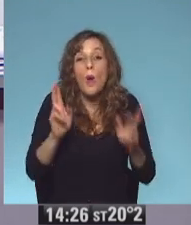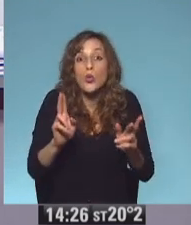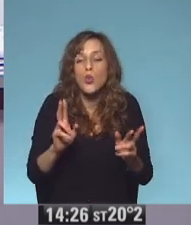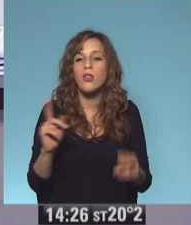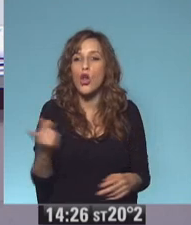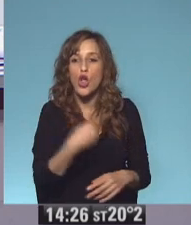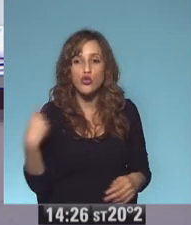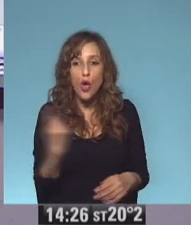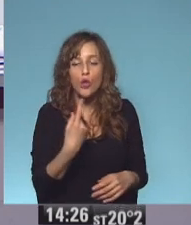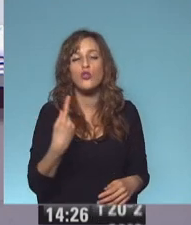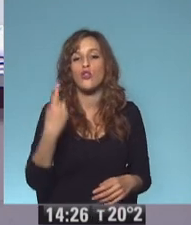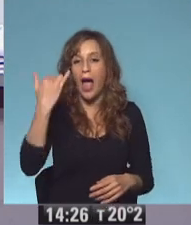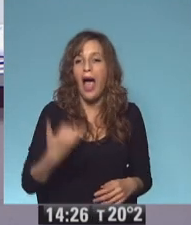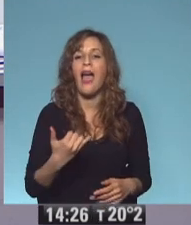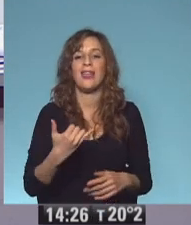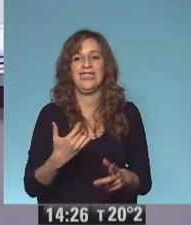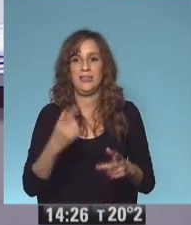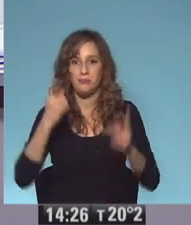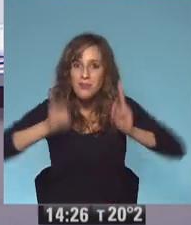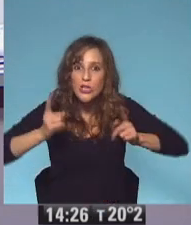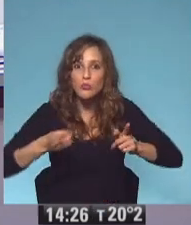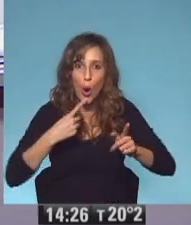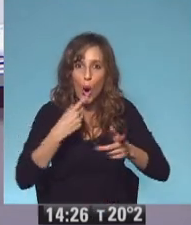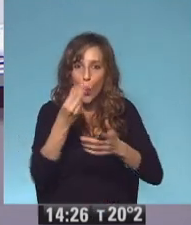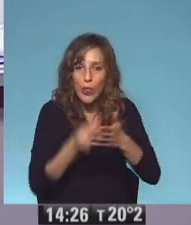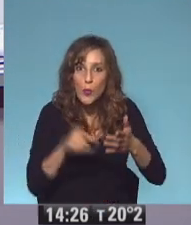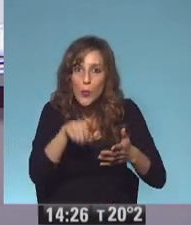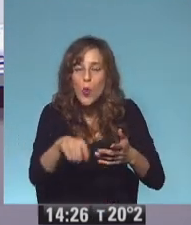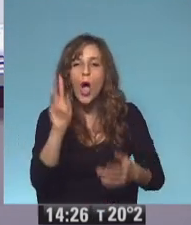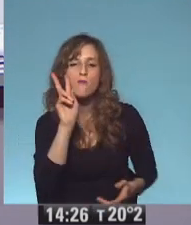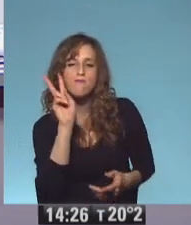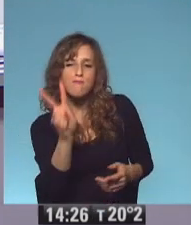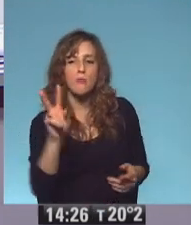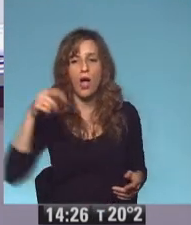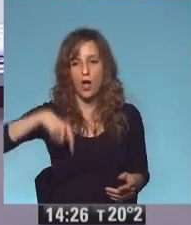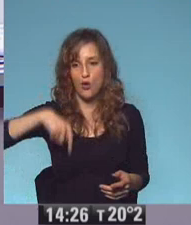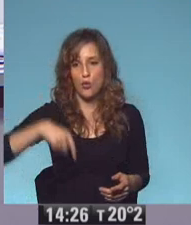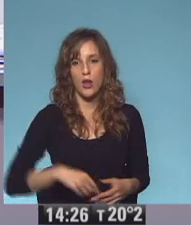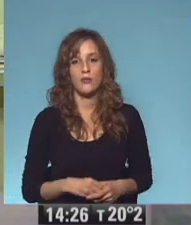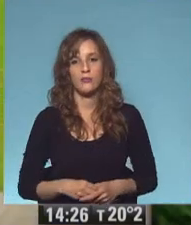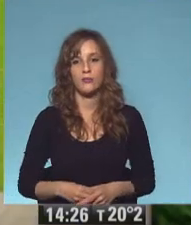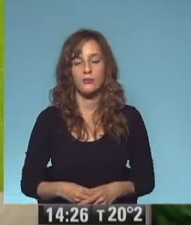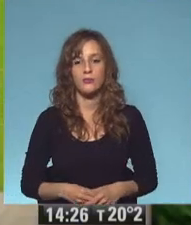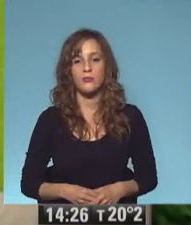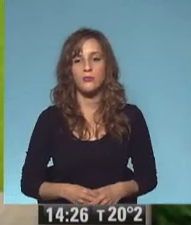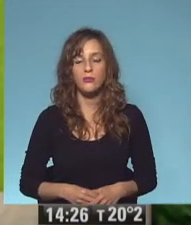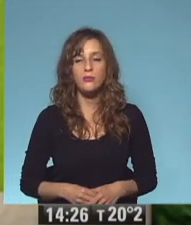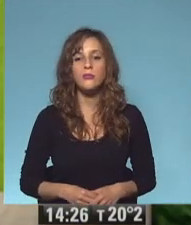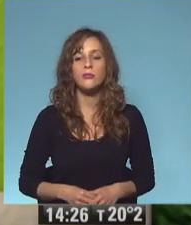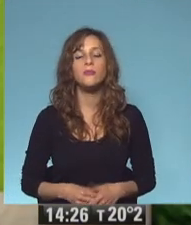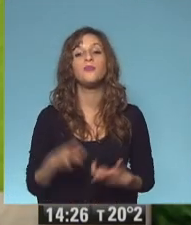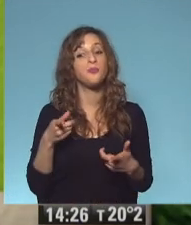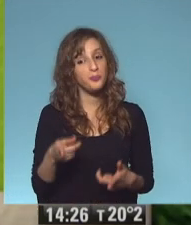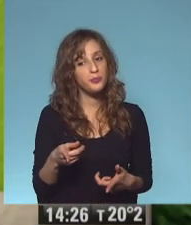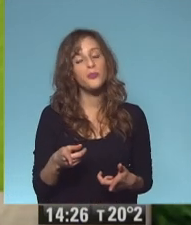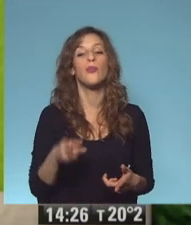copia exacta del plano que usaban los chicos en el video, ¿no? Sí. Para poder verlo ahora y orientarnos en el espacio. Muy bien,